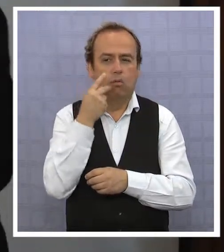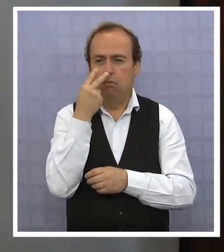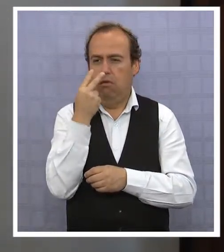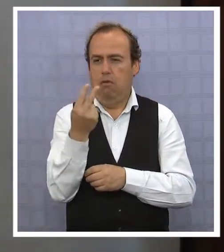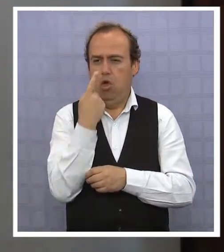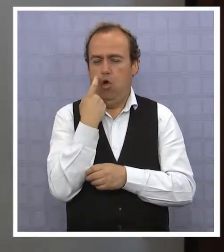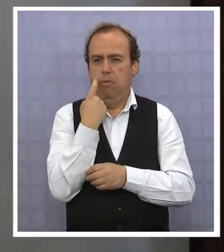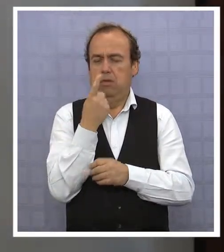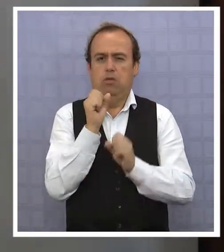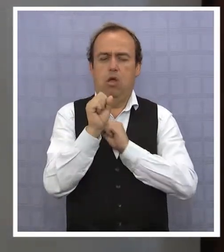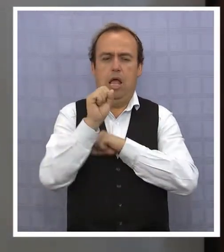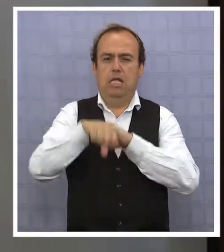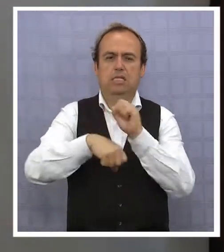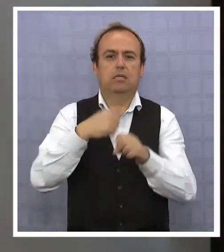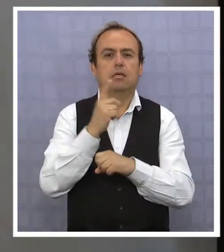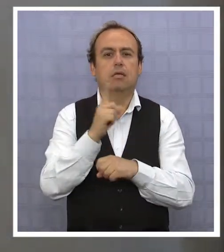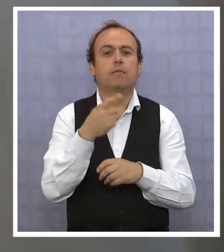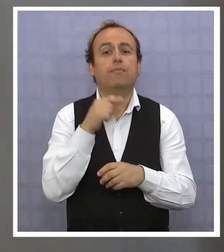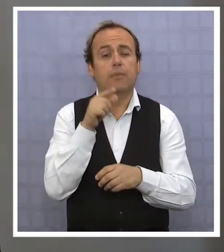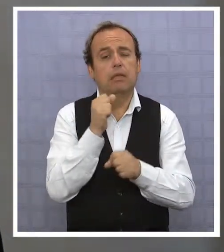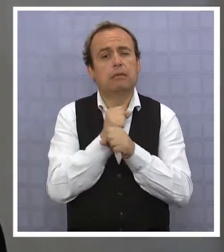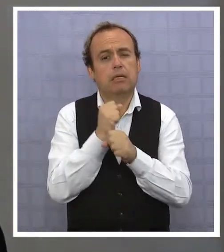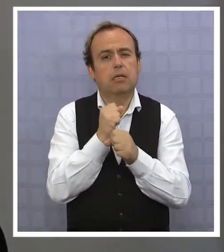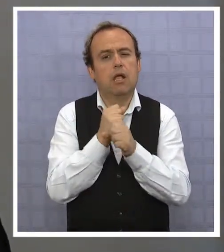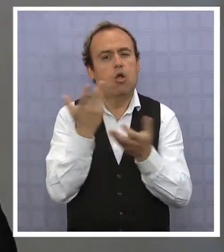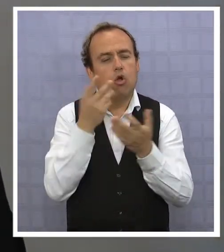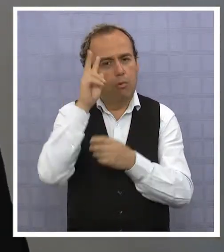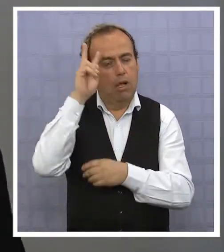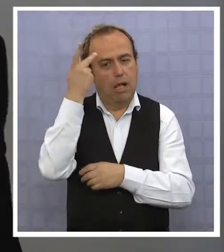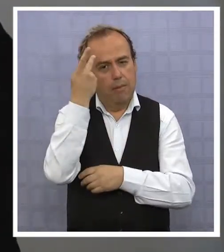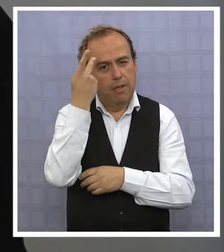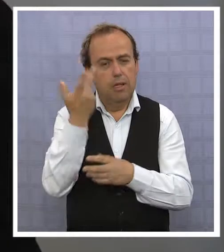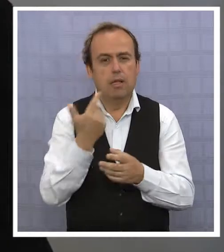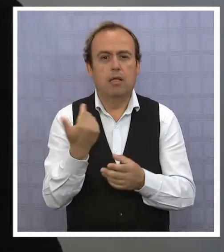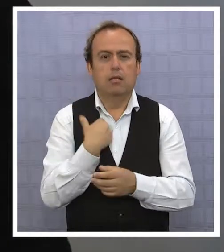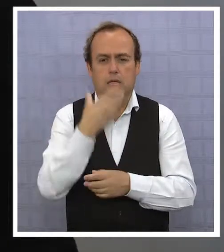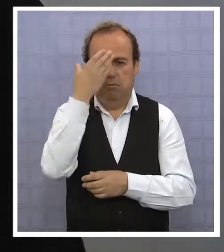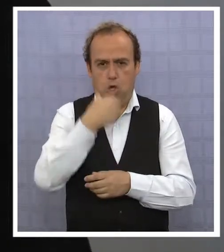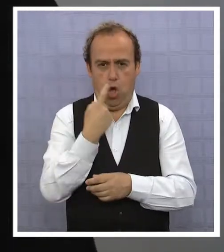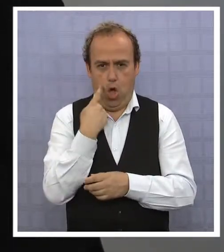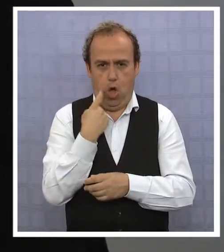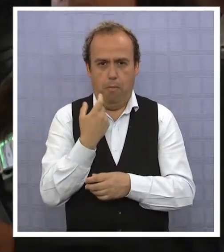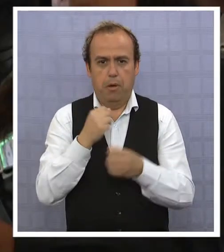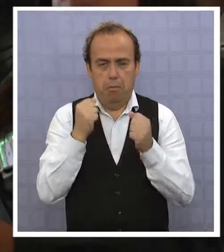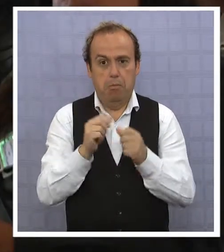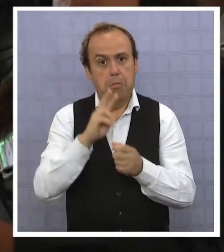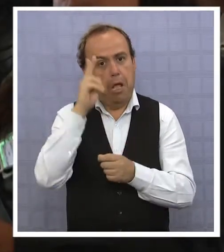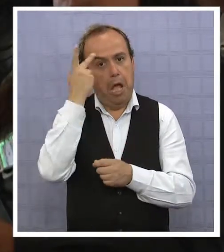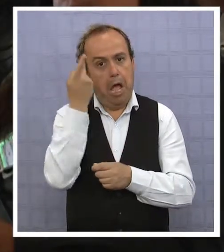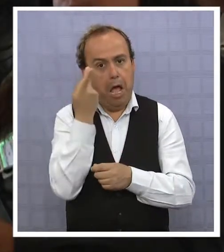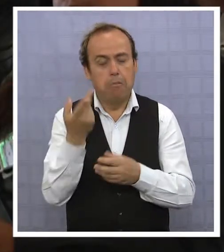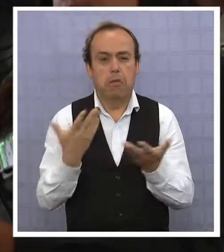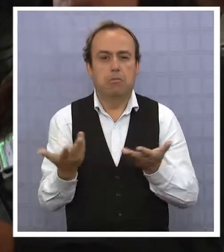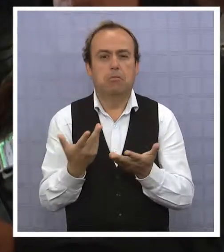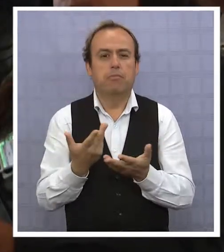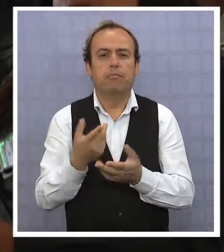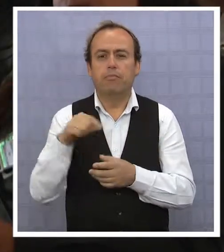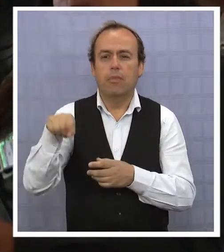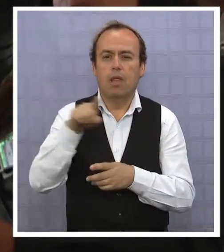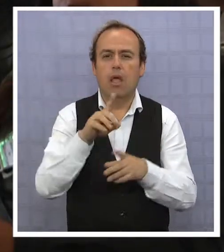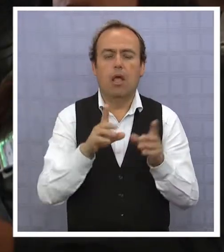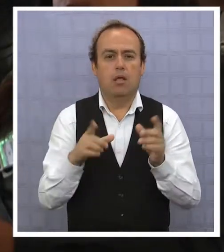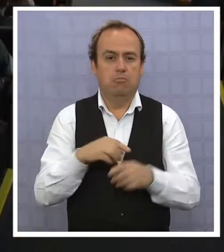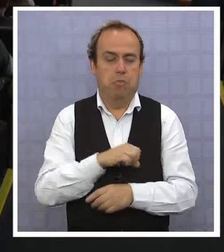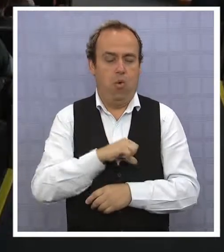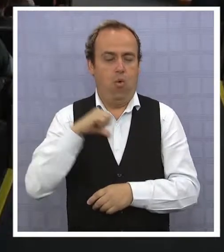hombre como educador y que es labor de él cambiar ese pensamiento, cosa que hasta ahora ha logrado. Ellas, en tanto